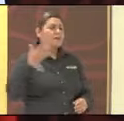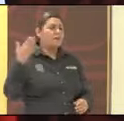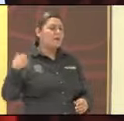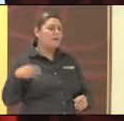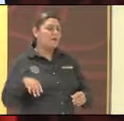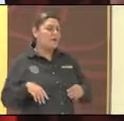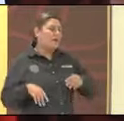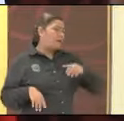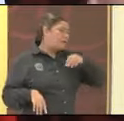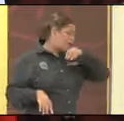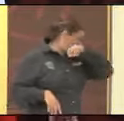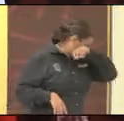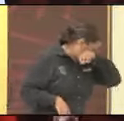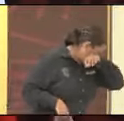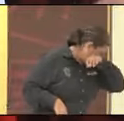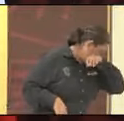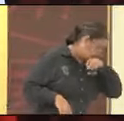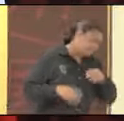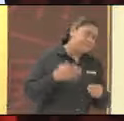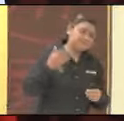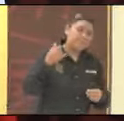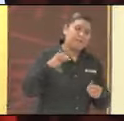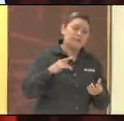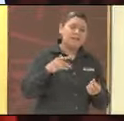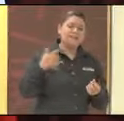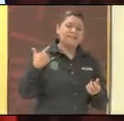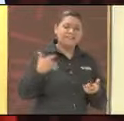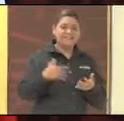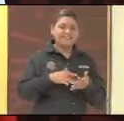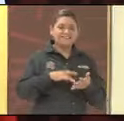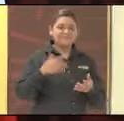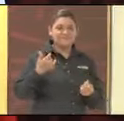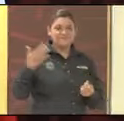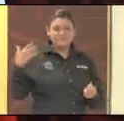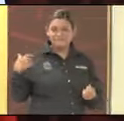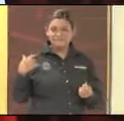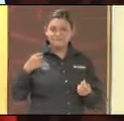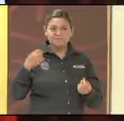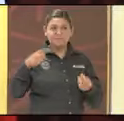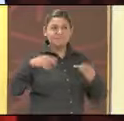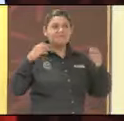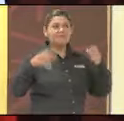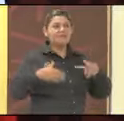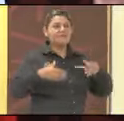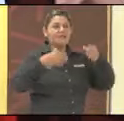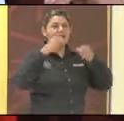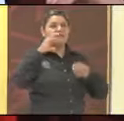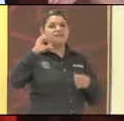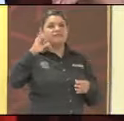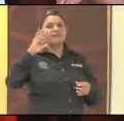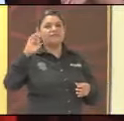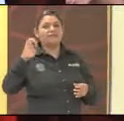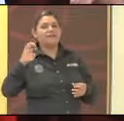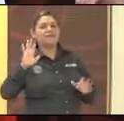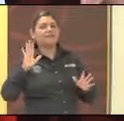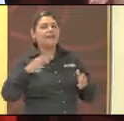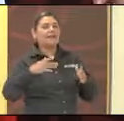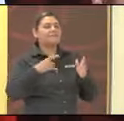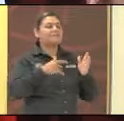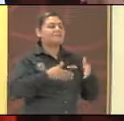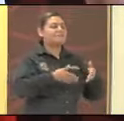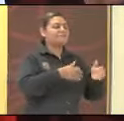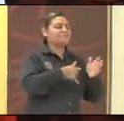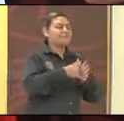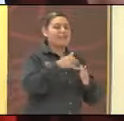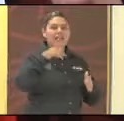la anterior administración, que nada, es una avenida grande, en medio están las torres de la CFE y nomás pavimentaban por un lado.